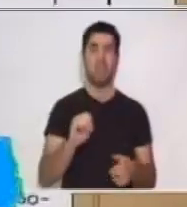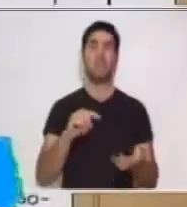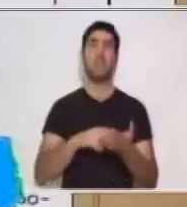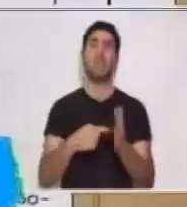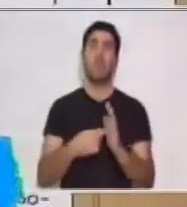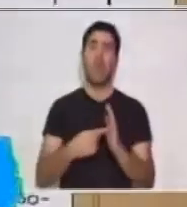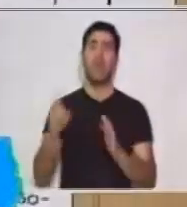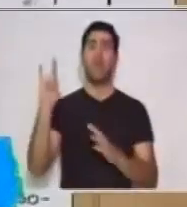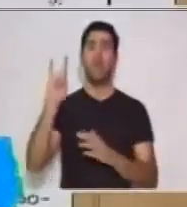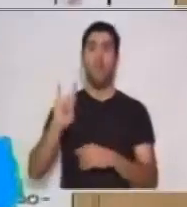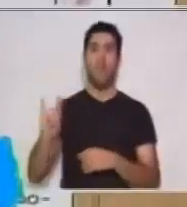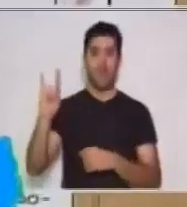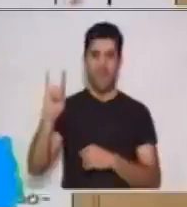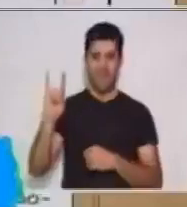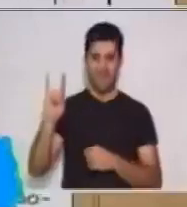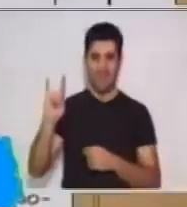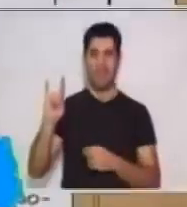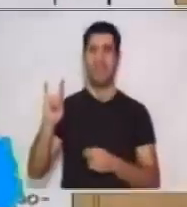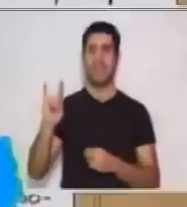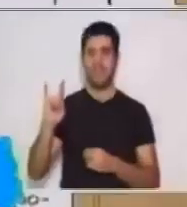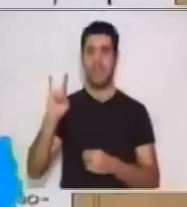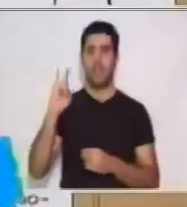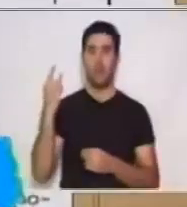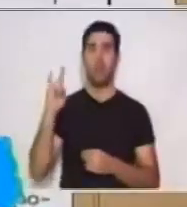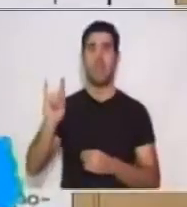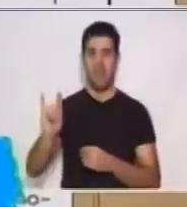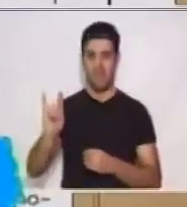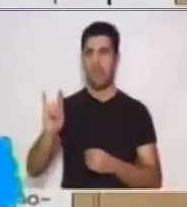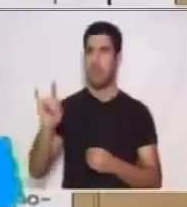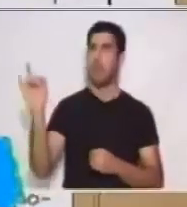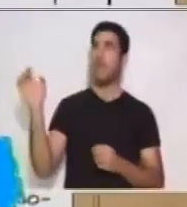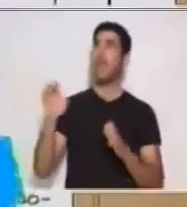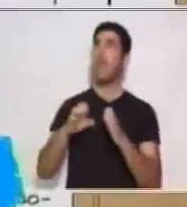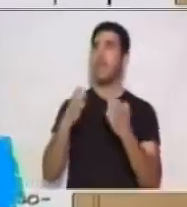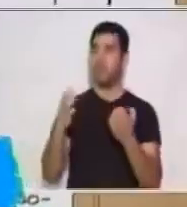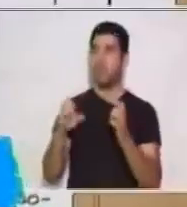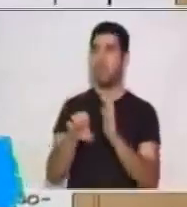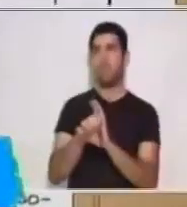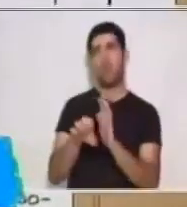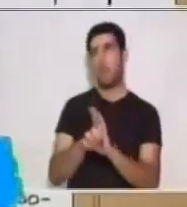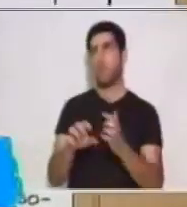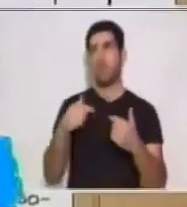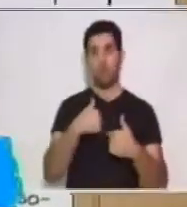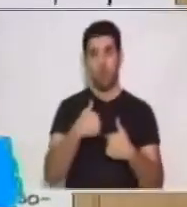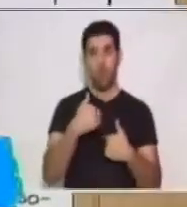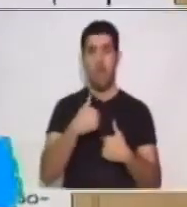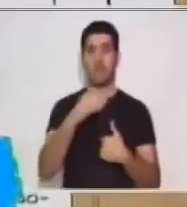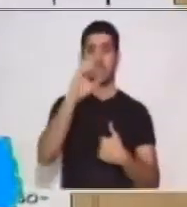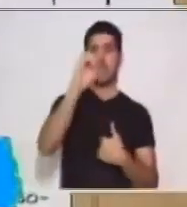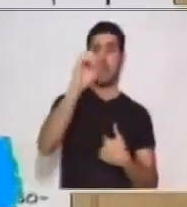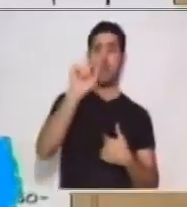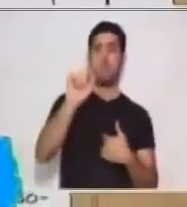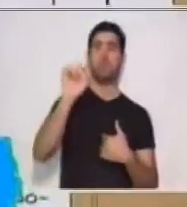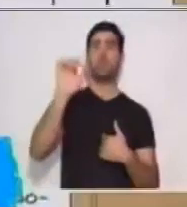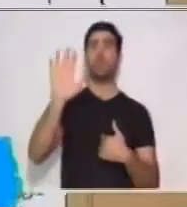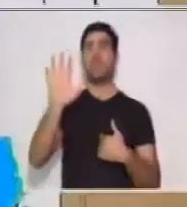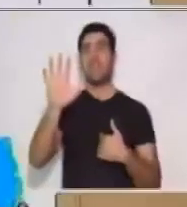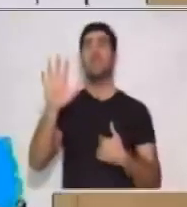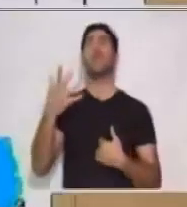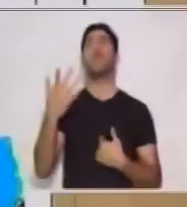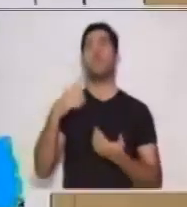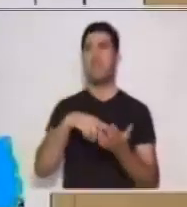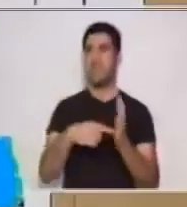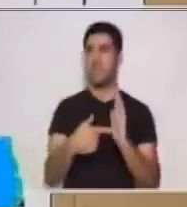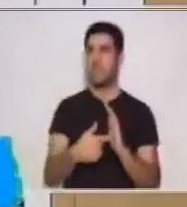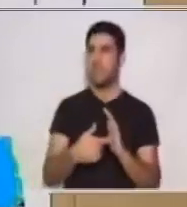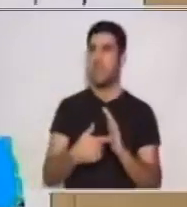esta unidad es mi 100%. Si yo tengo una parte de la unidad, tengo